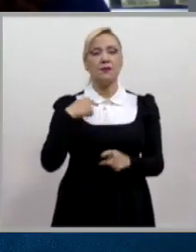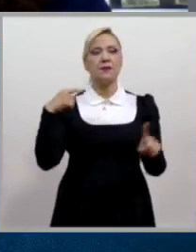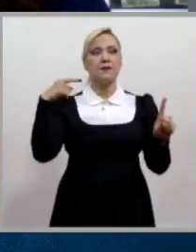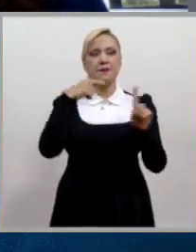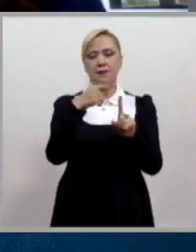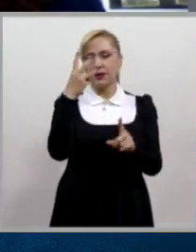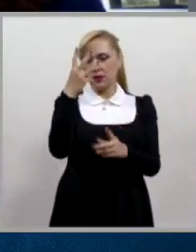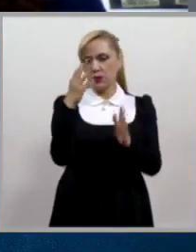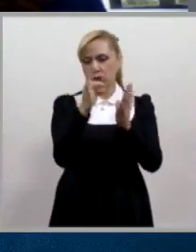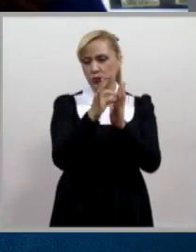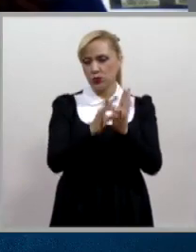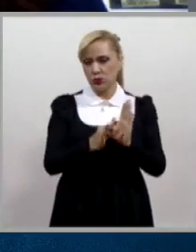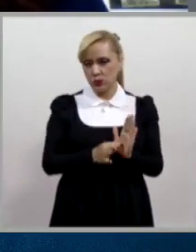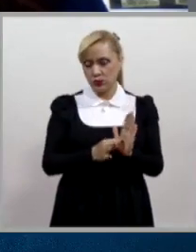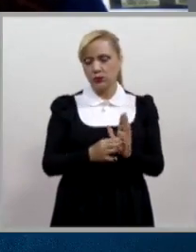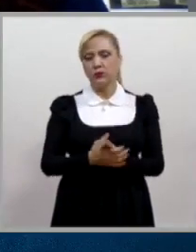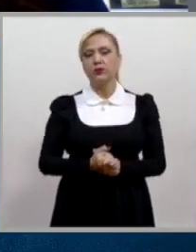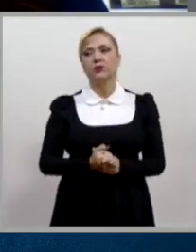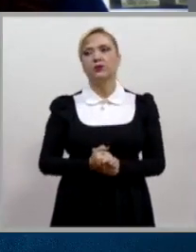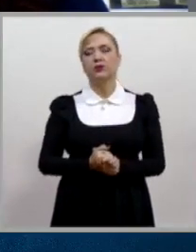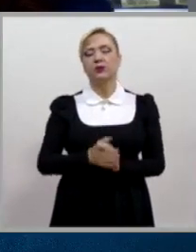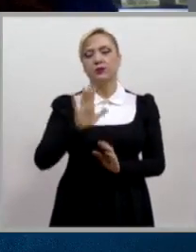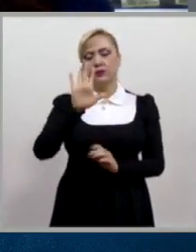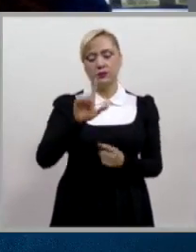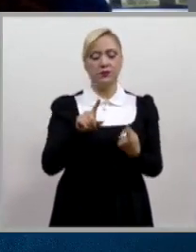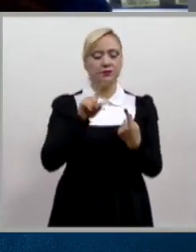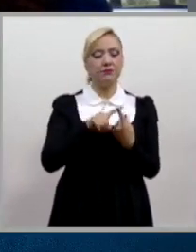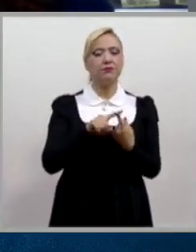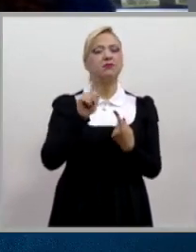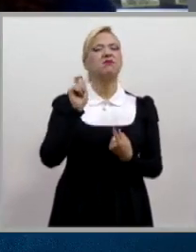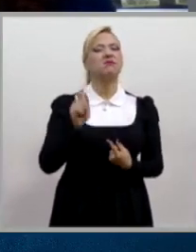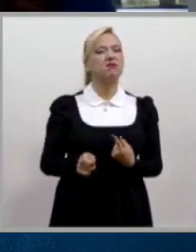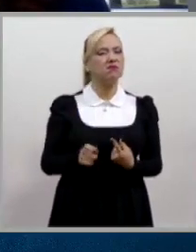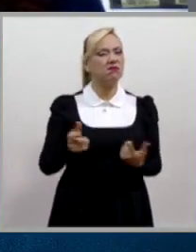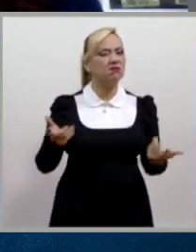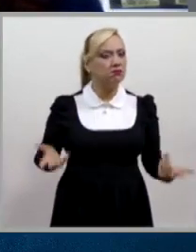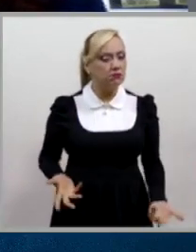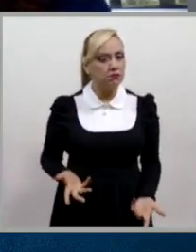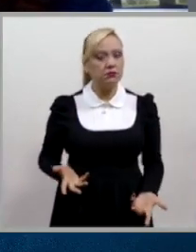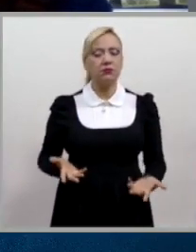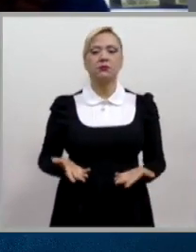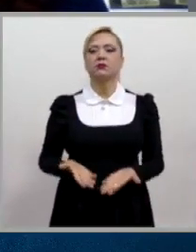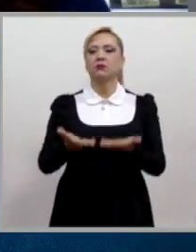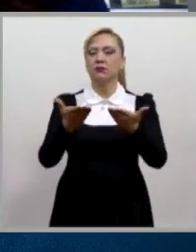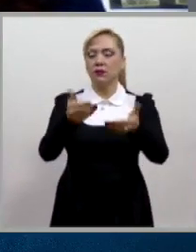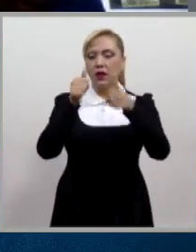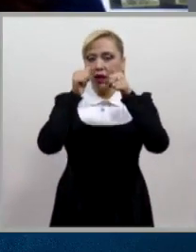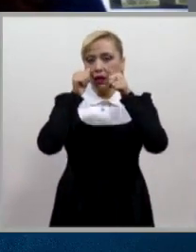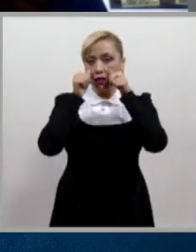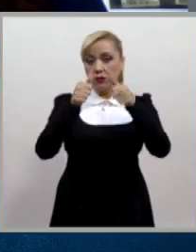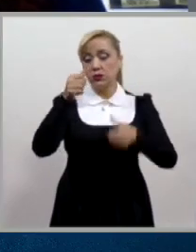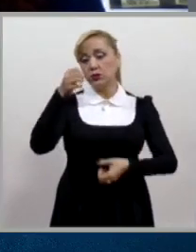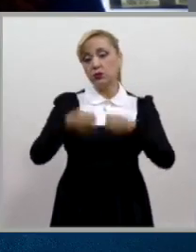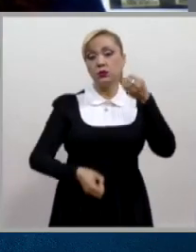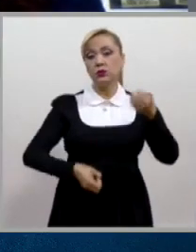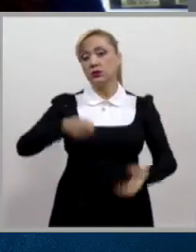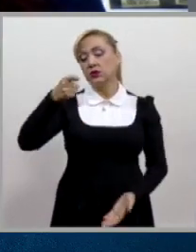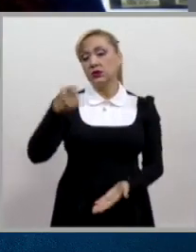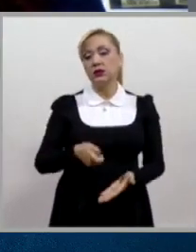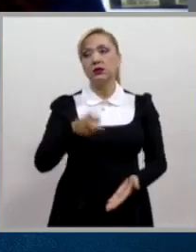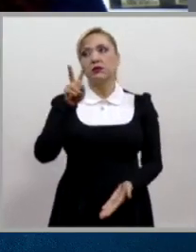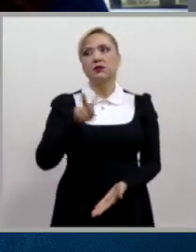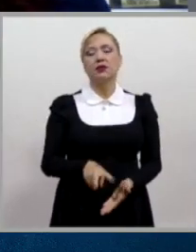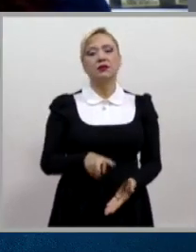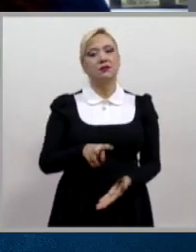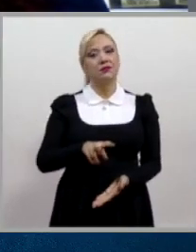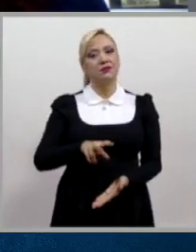en tres, muy concretamente. Por un lado, en lo que respecta al acceso a la justicia, pues previo a la pandemia había un